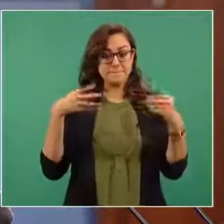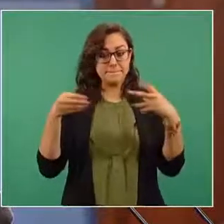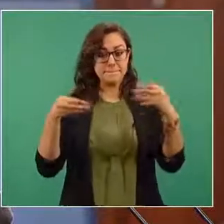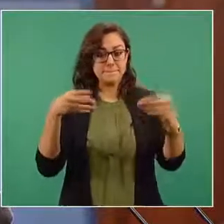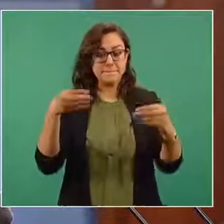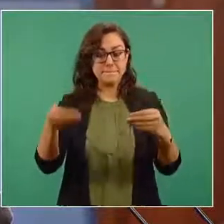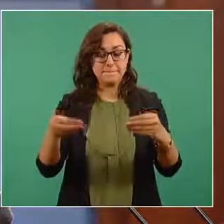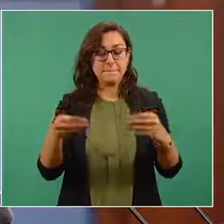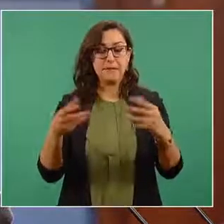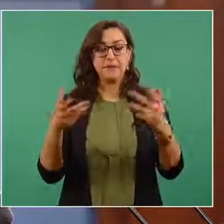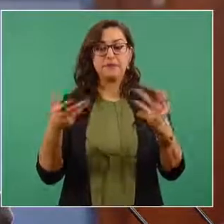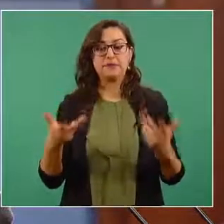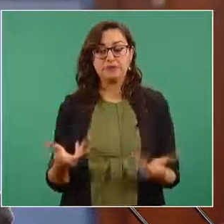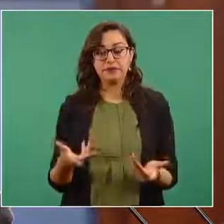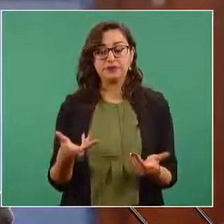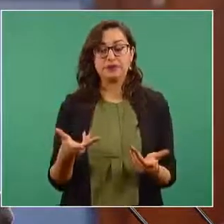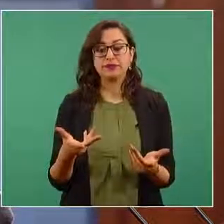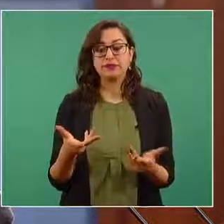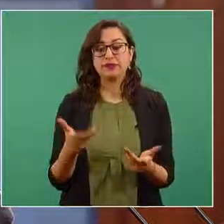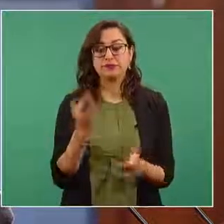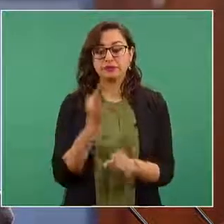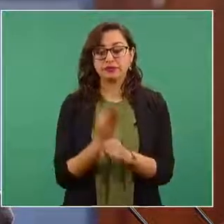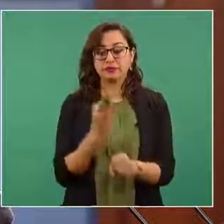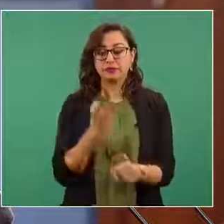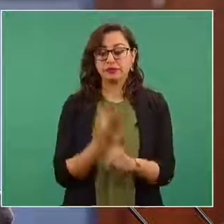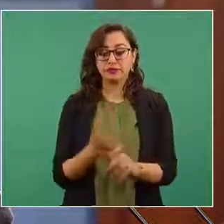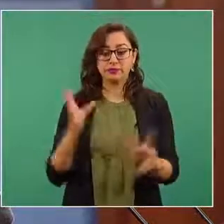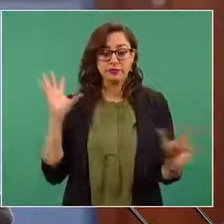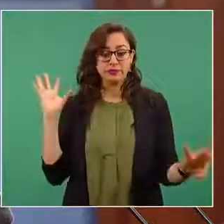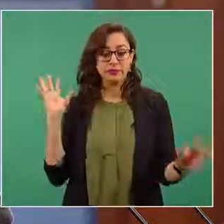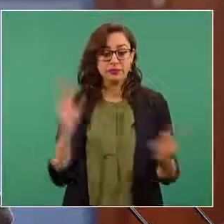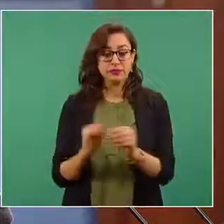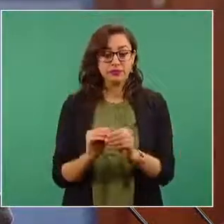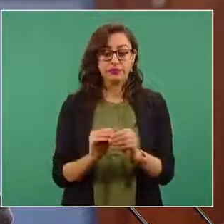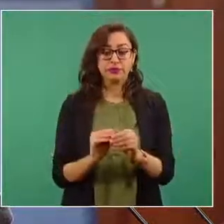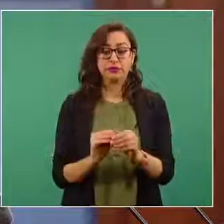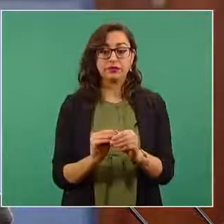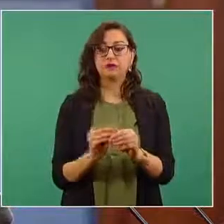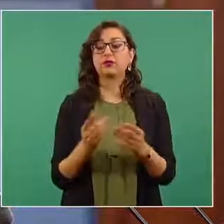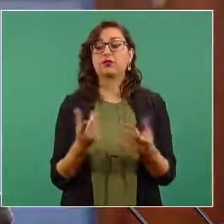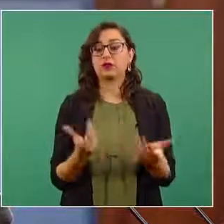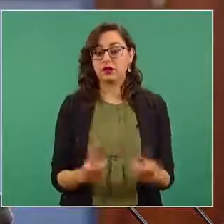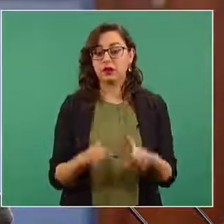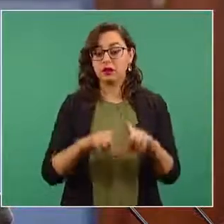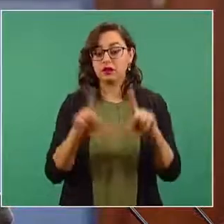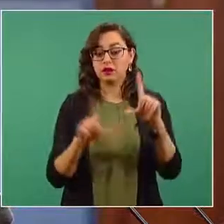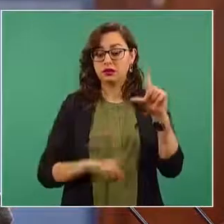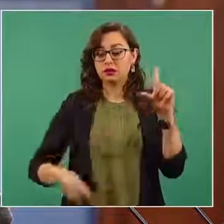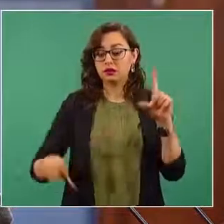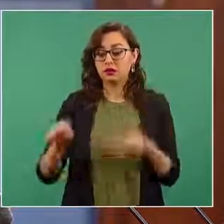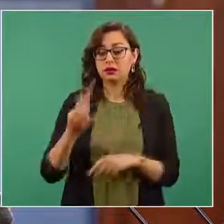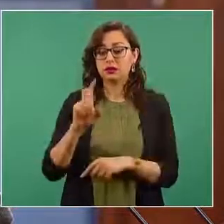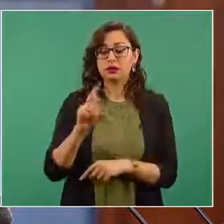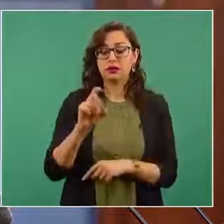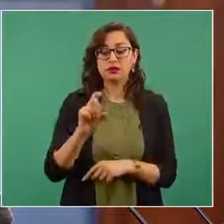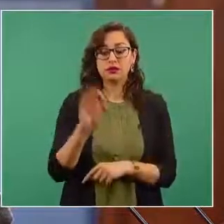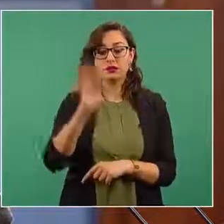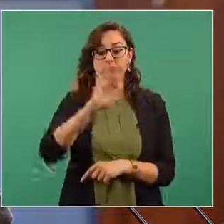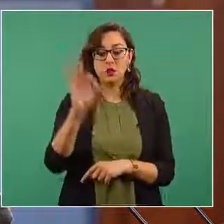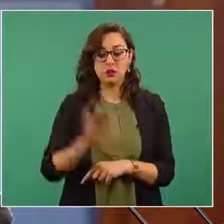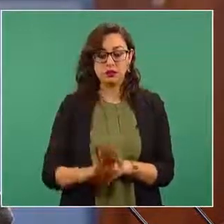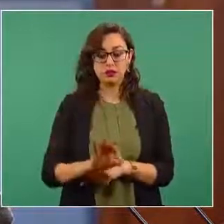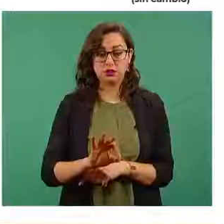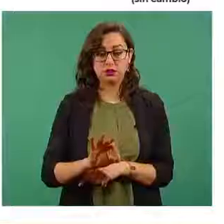ayer, tenemos que hay un 30% de ocupación nacional sin cambio en los días, en la ocupación diaria